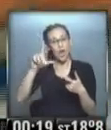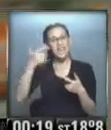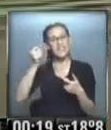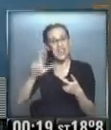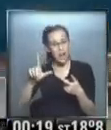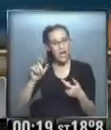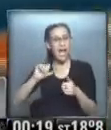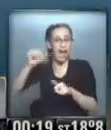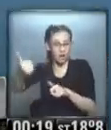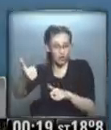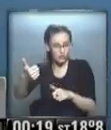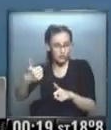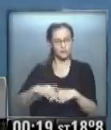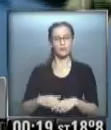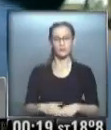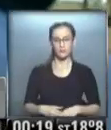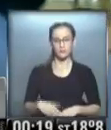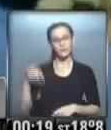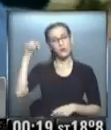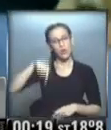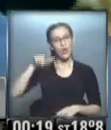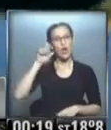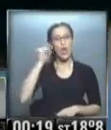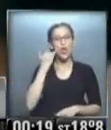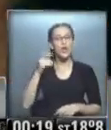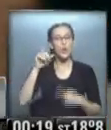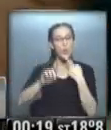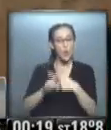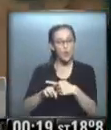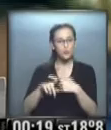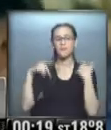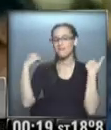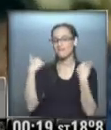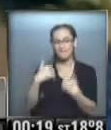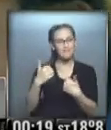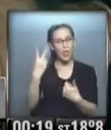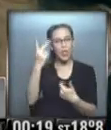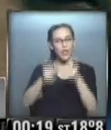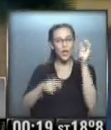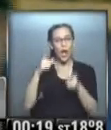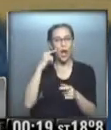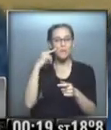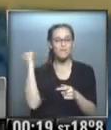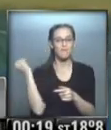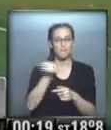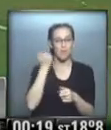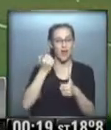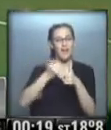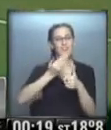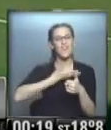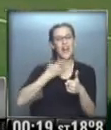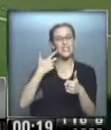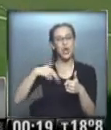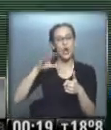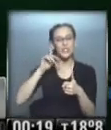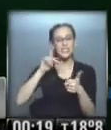sobre Colón, a Godoy Cruz, que como local es imbatible, dos viejos conocidos, claro. Falcioni y